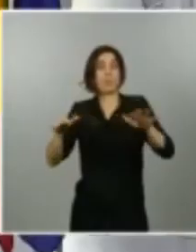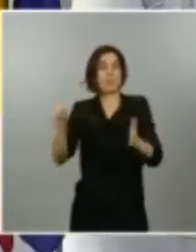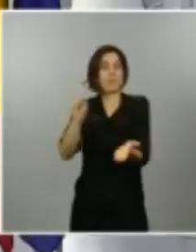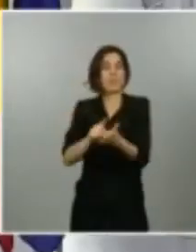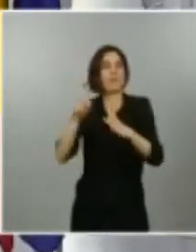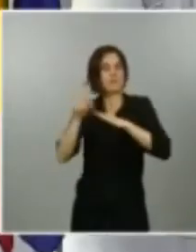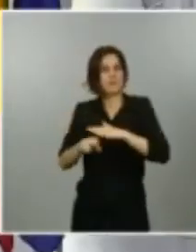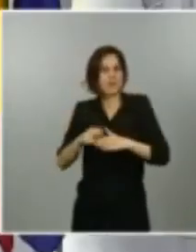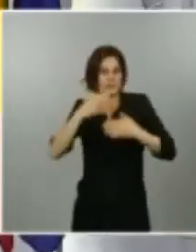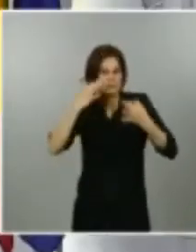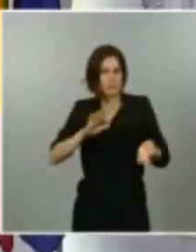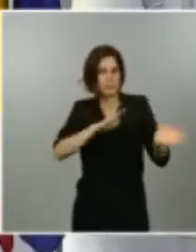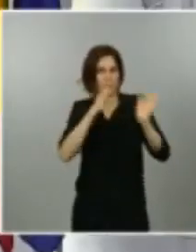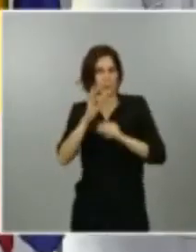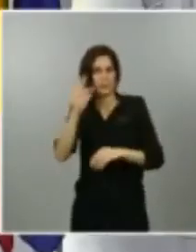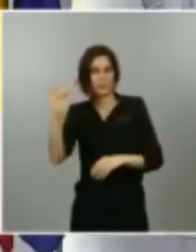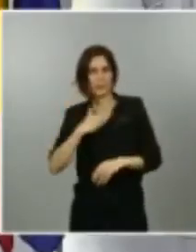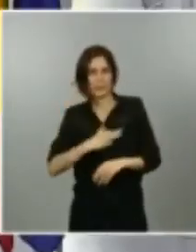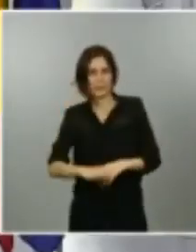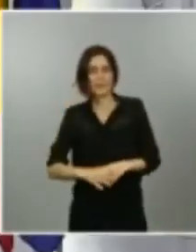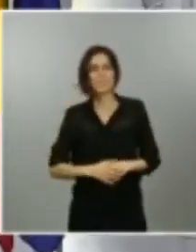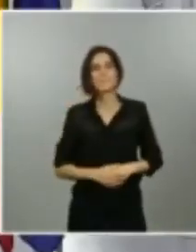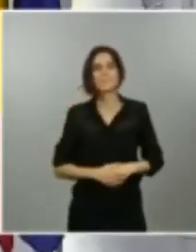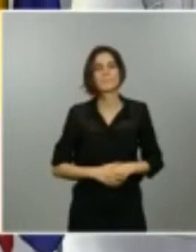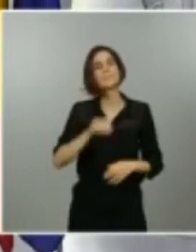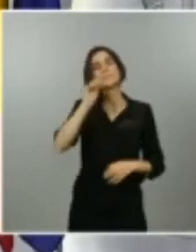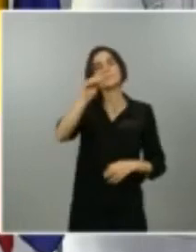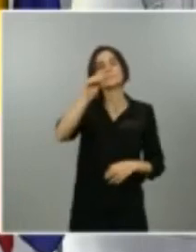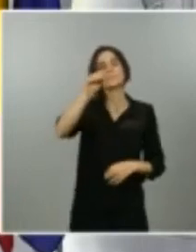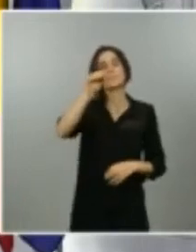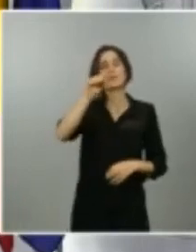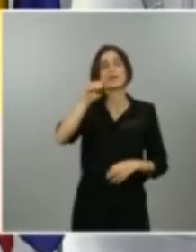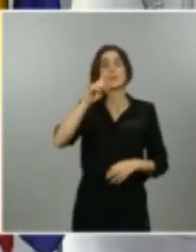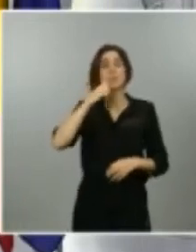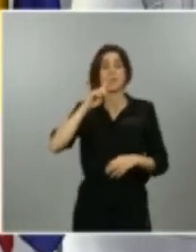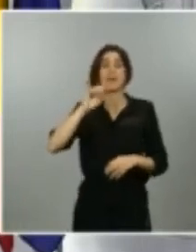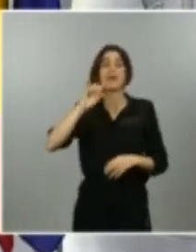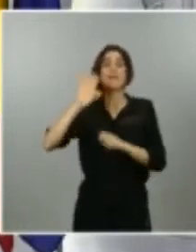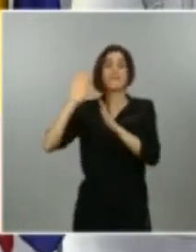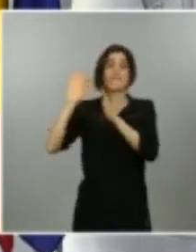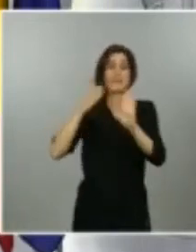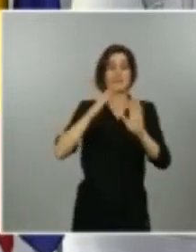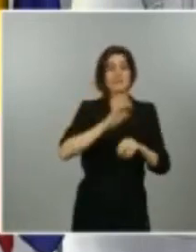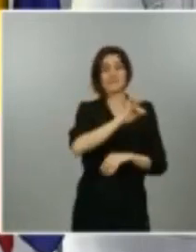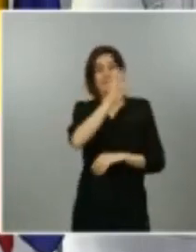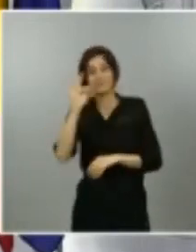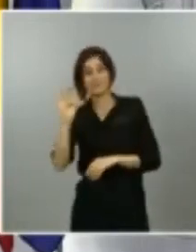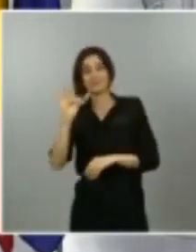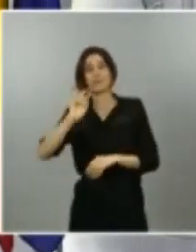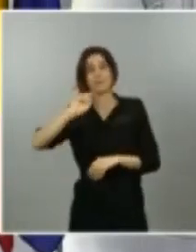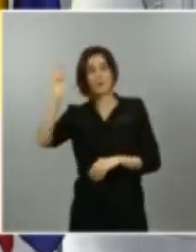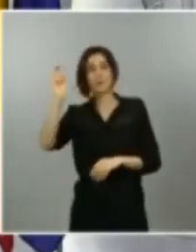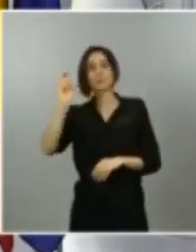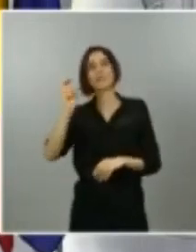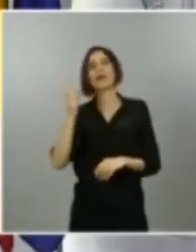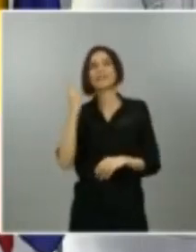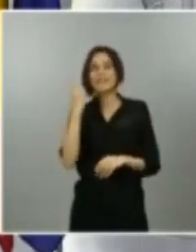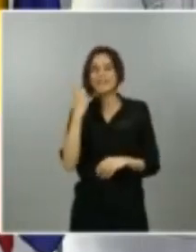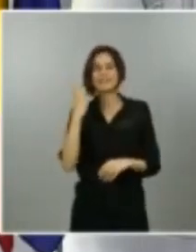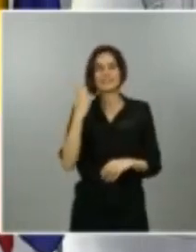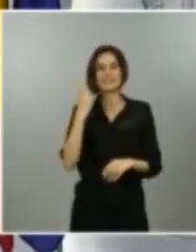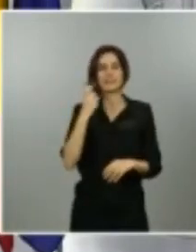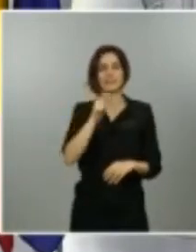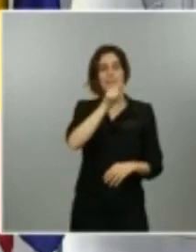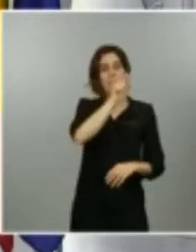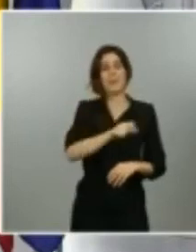pregunta doctor simón para avanzar de fase va a ser necesario que las comunidades cumplan con unos ratios específicas de profesionales por número de pacientes de ser